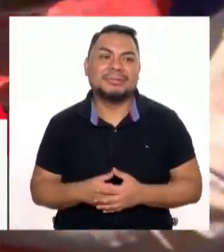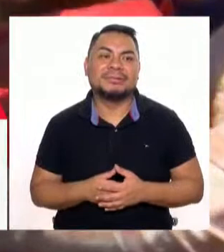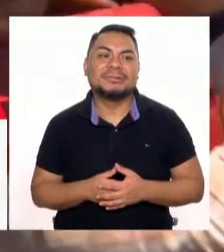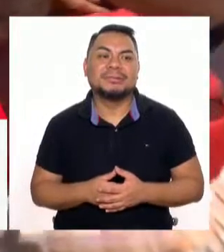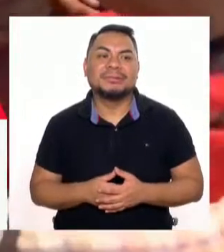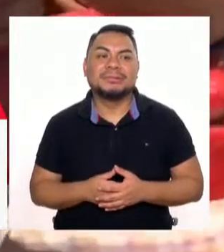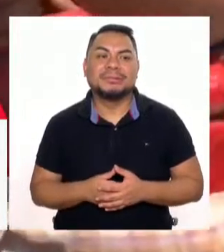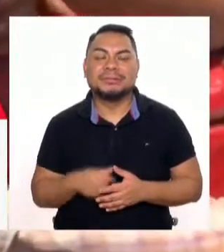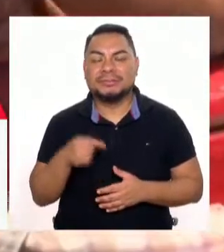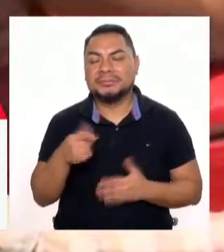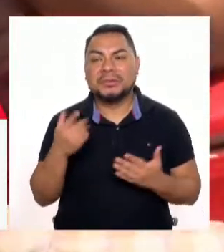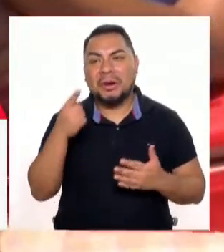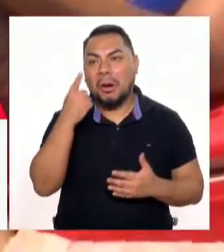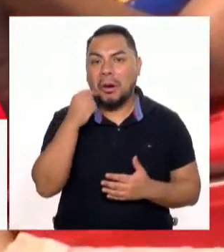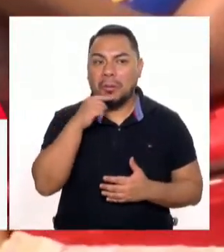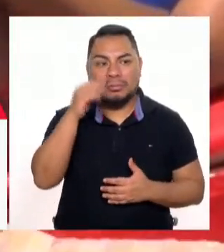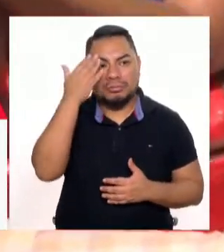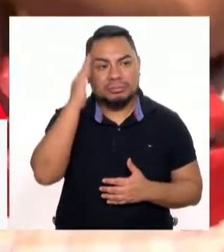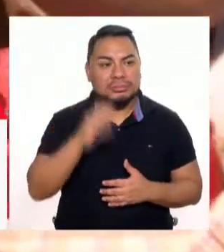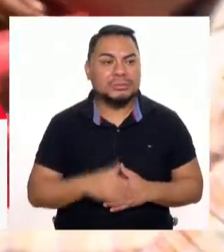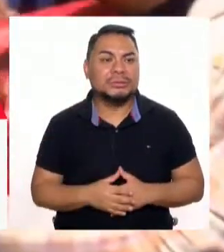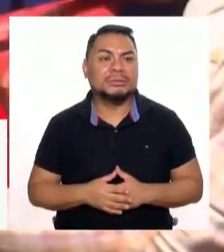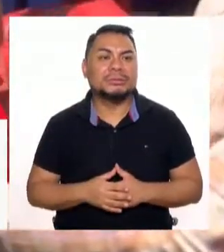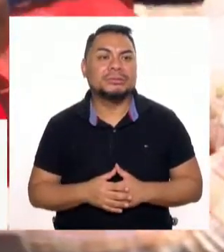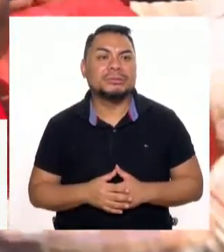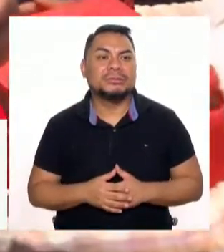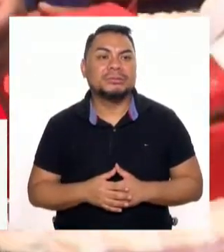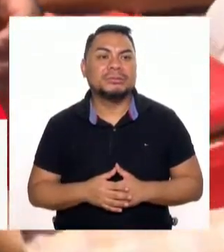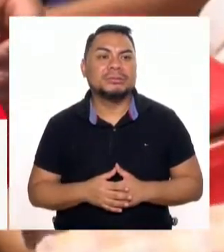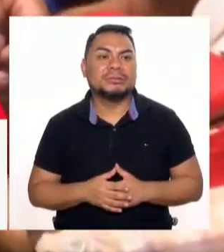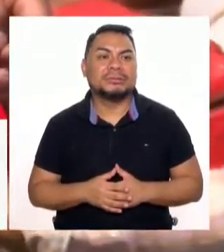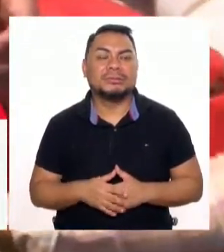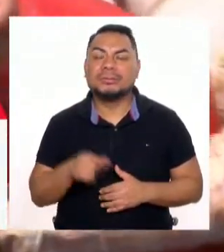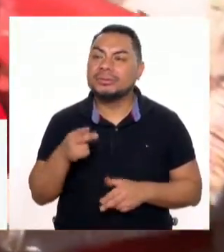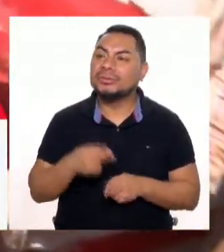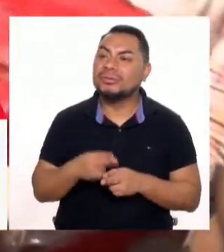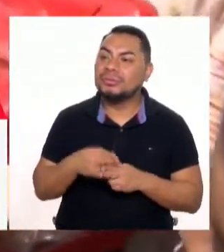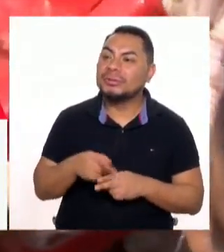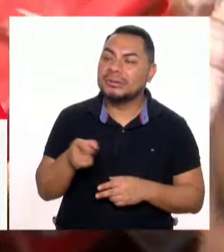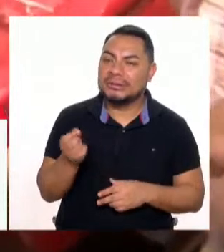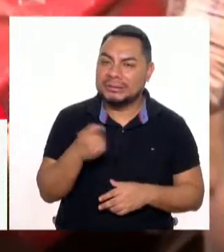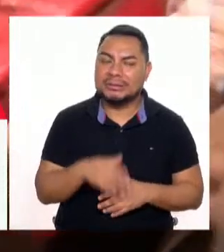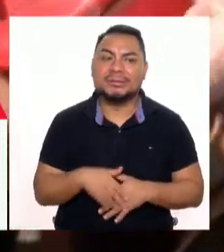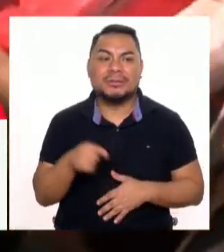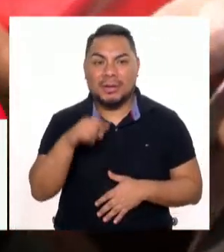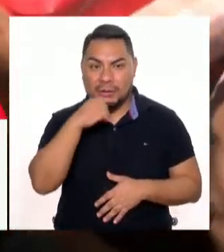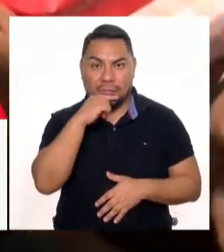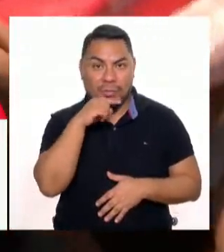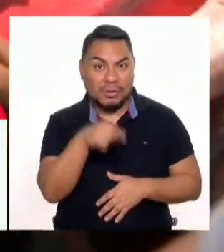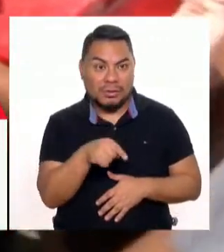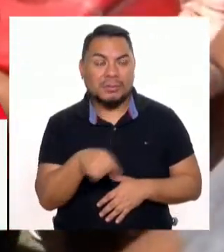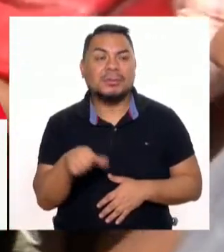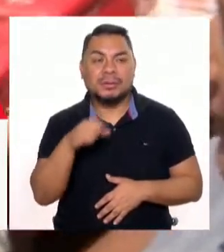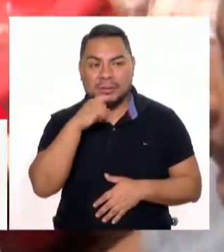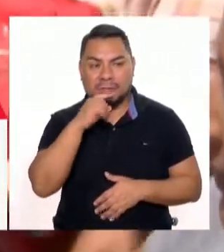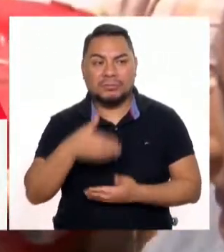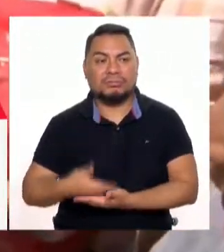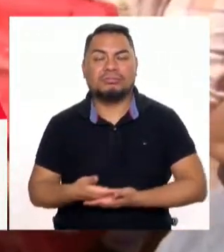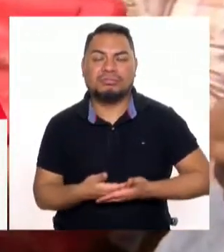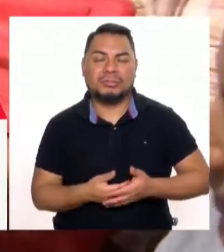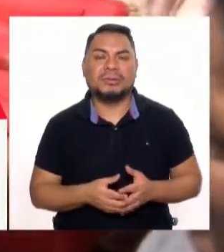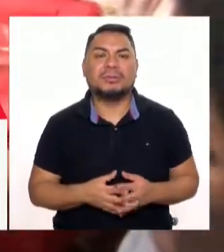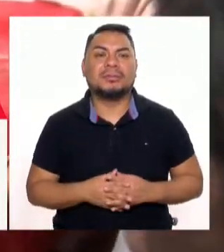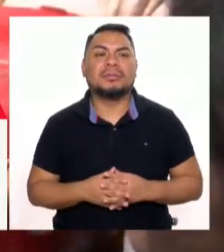o pequeñita no no sabemos si es un vamos a comenzar en estos momentos es una mujercita no es una mujercita